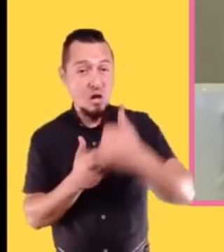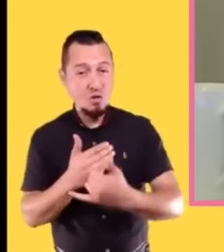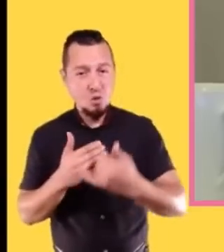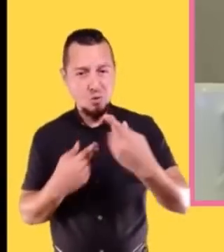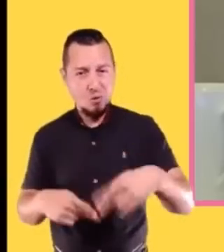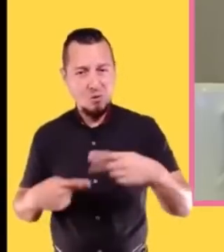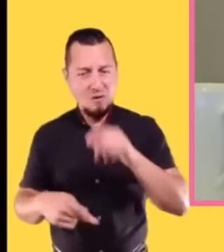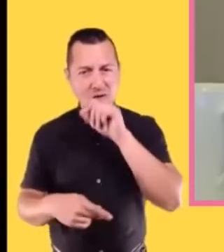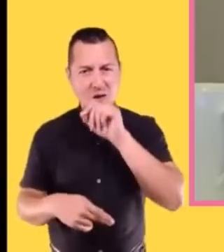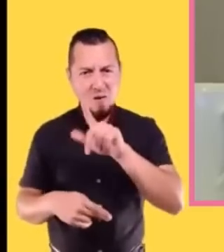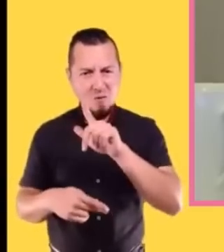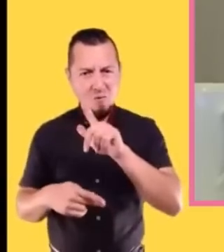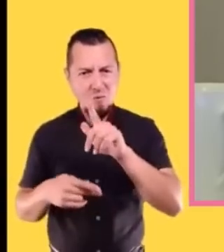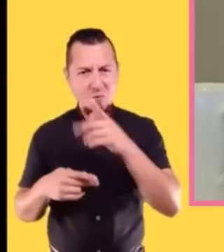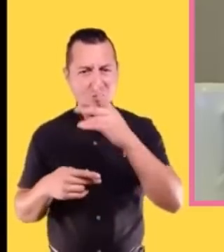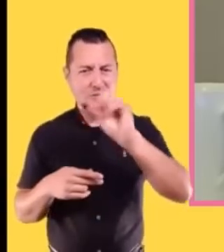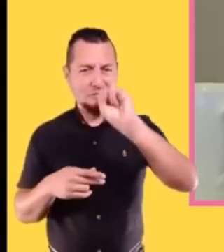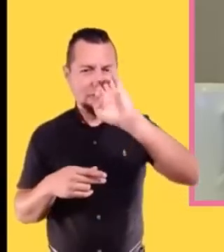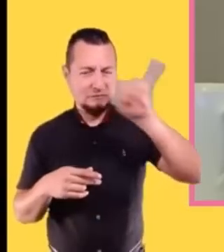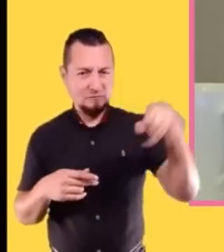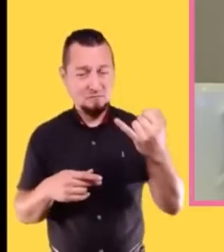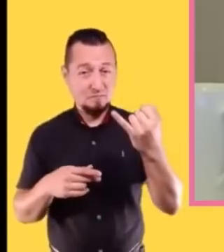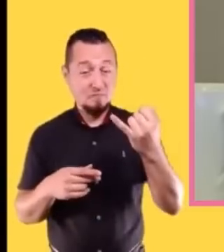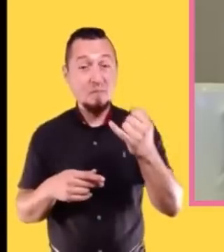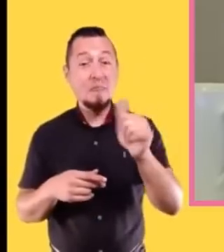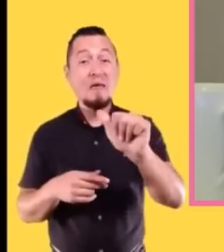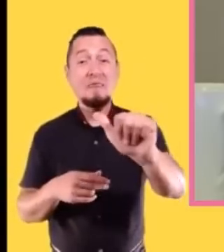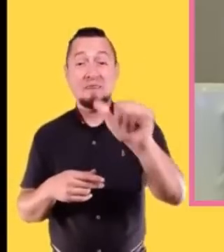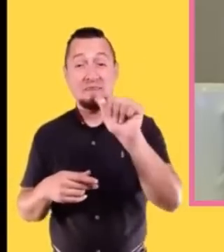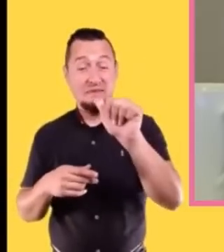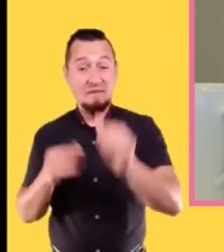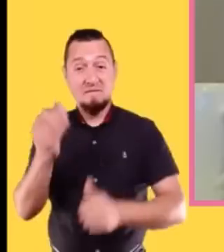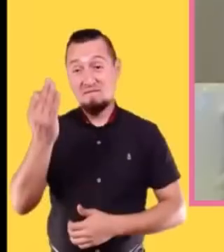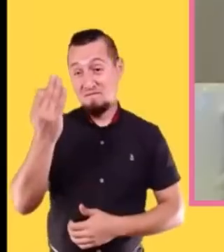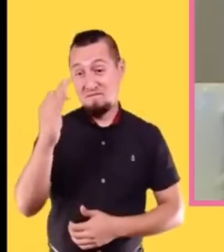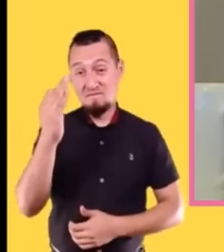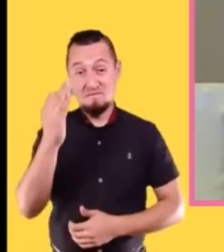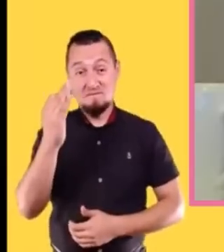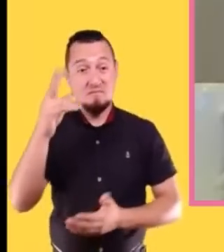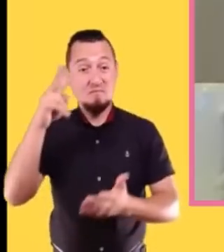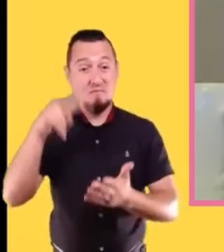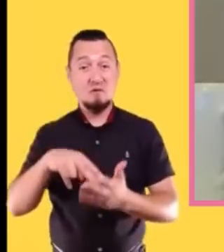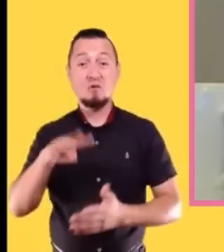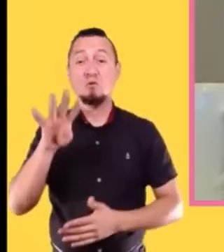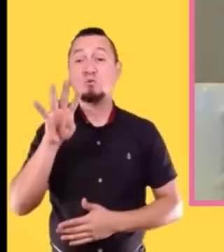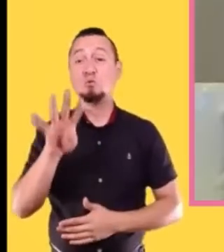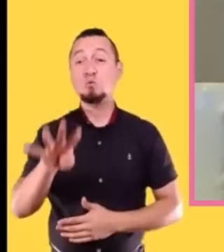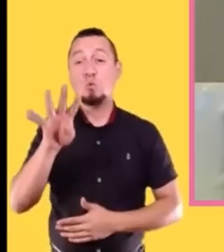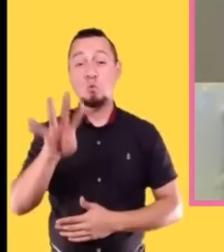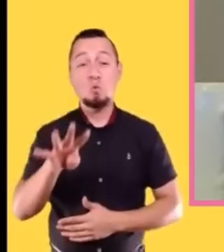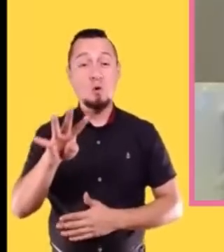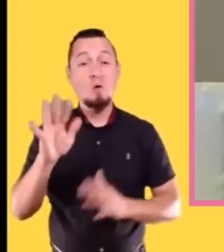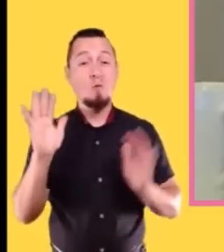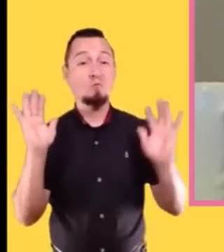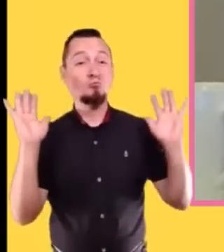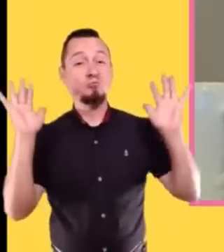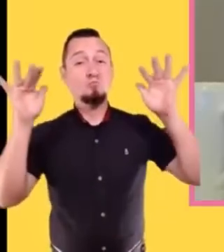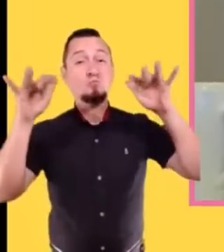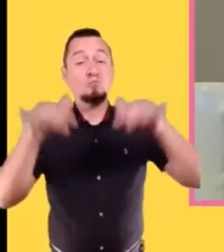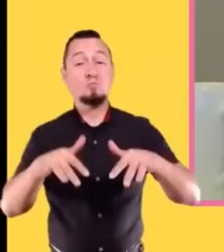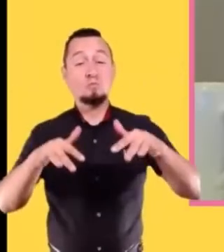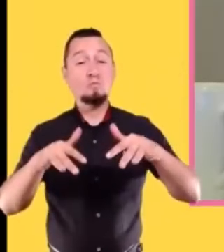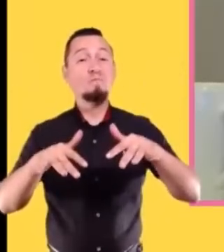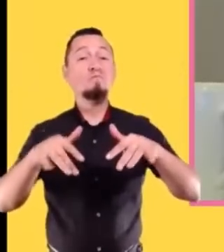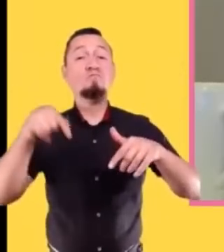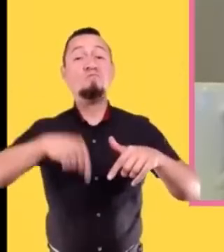coyuntura. Iniciamos el 16 de febrero del 2019, aquí tiene una foto de este evento, que marcó el punto de partida para la